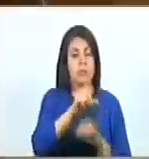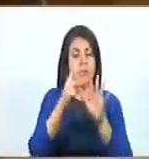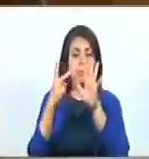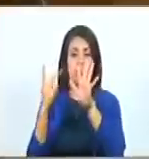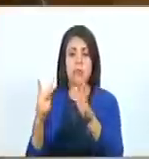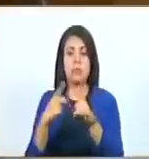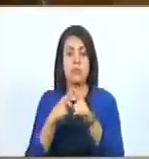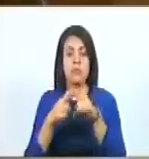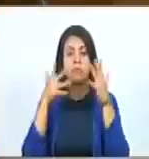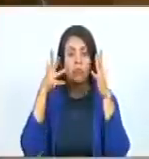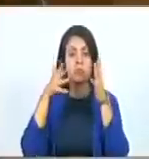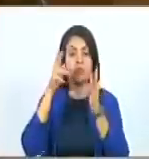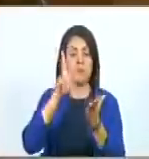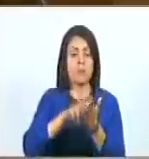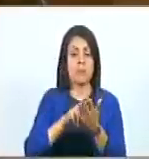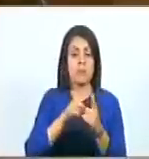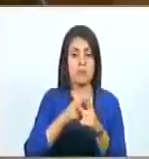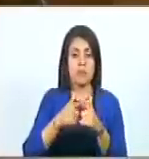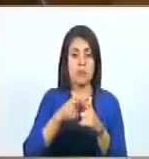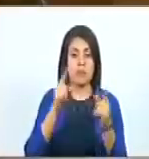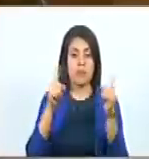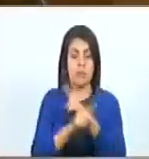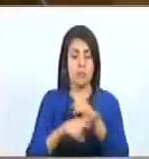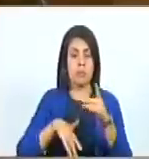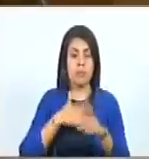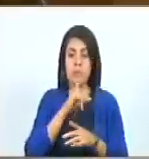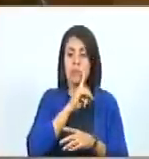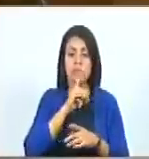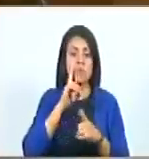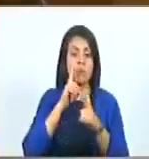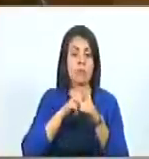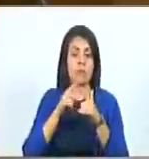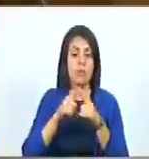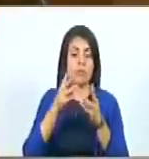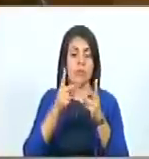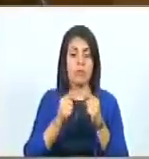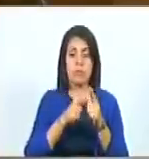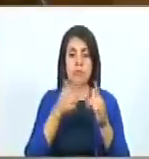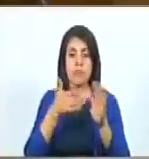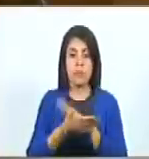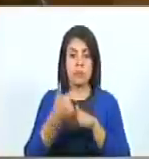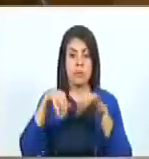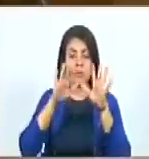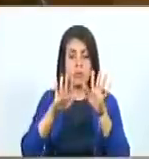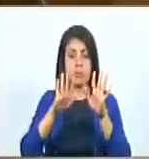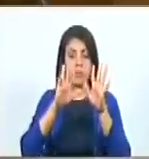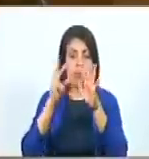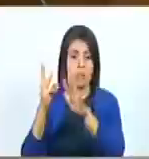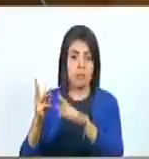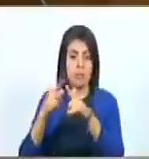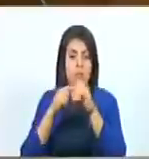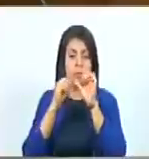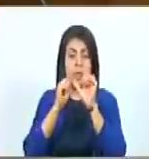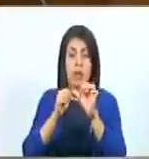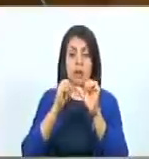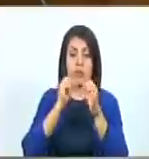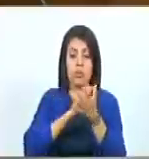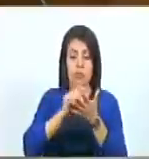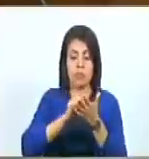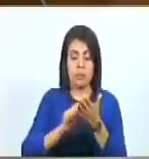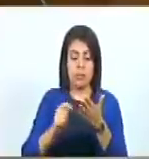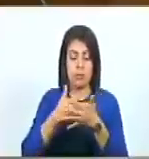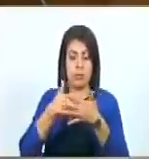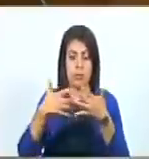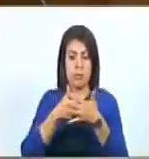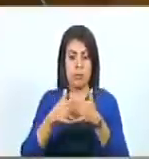séptimo. Se sugiere aprobar con modificación la denominación del epígrafe del artículo 18, quedando redactado de la siguiente